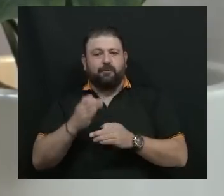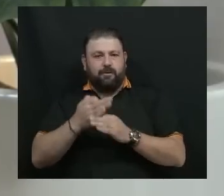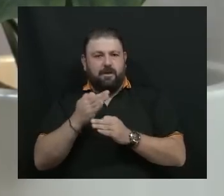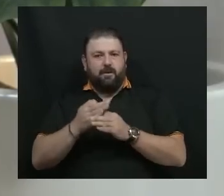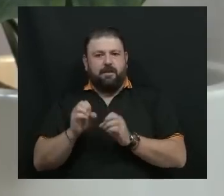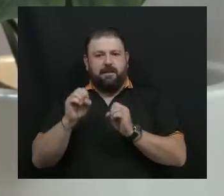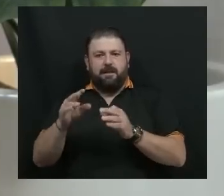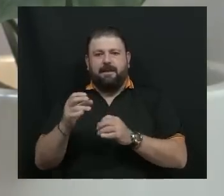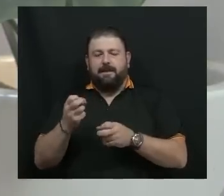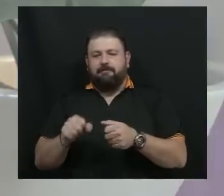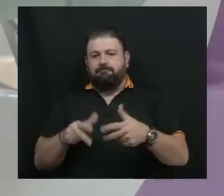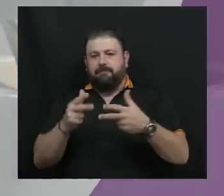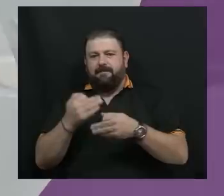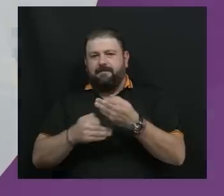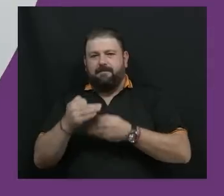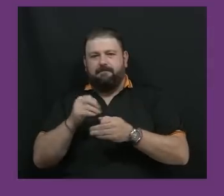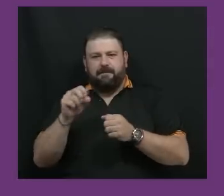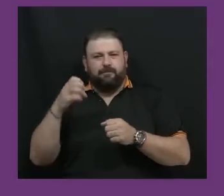regresamos.